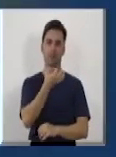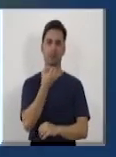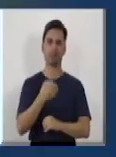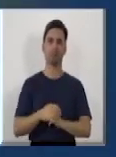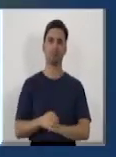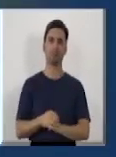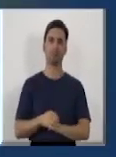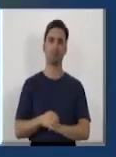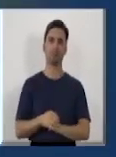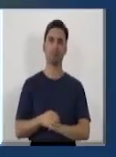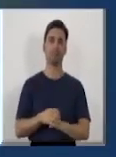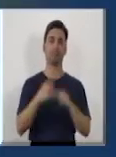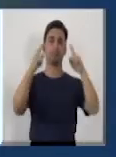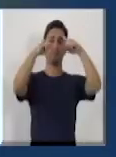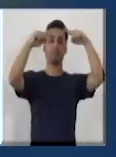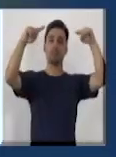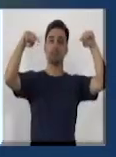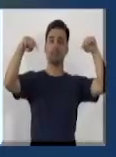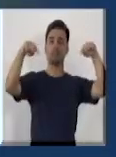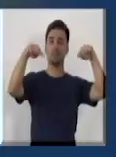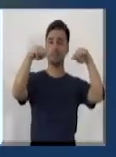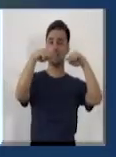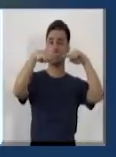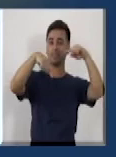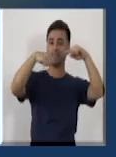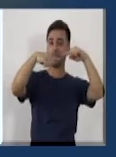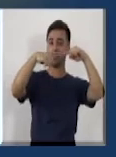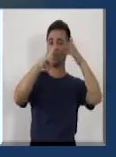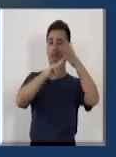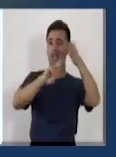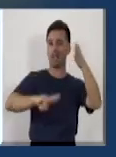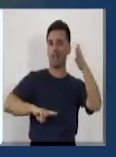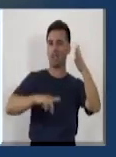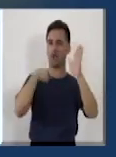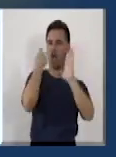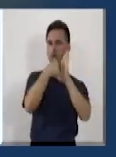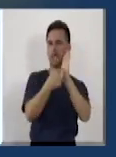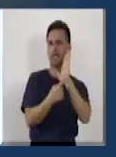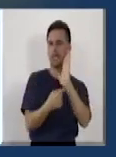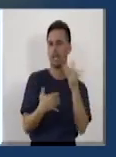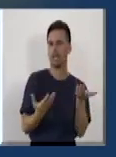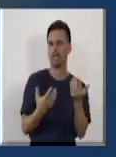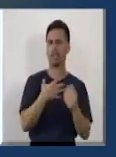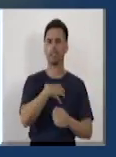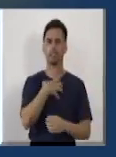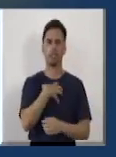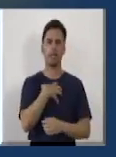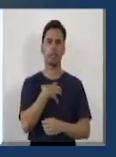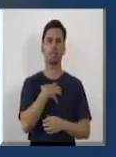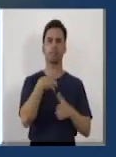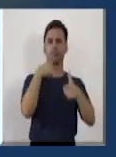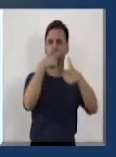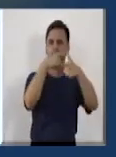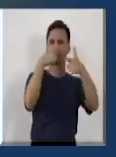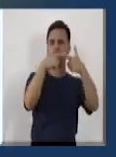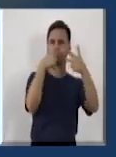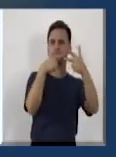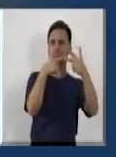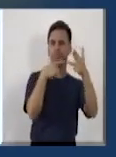Los circuitos eléctricos están compuestos por los siguientes elementos: fuentes o generadores, dispositivos de